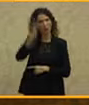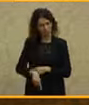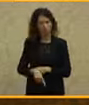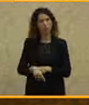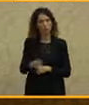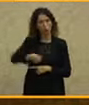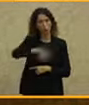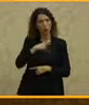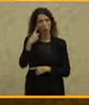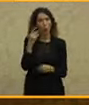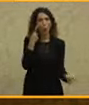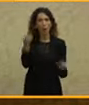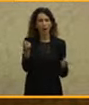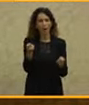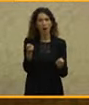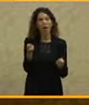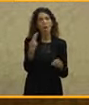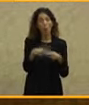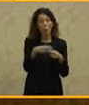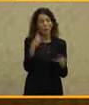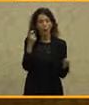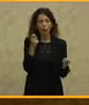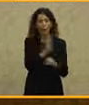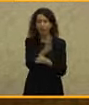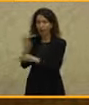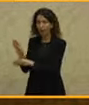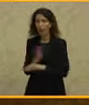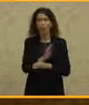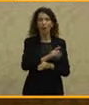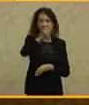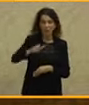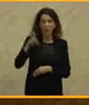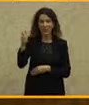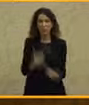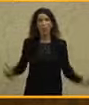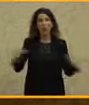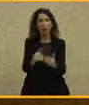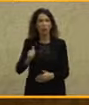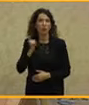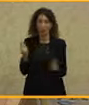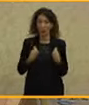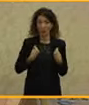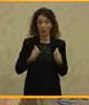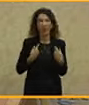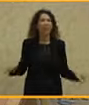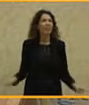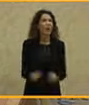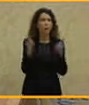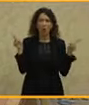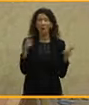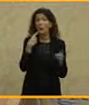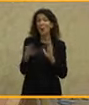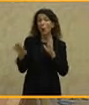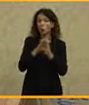lo que debemos de velar los legisladores por todas las personas que tienen derecho a igualdad de oportunidades en la vida, con independencia, dice